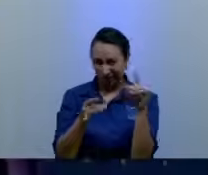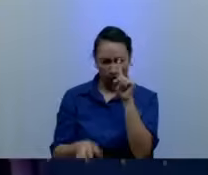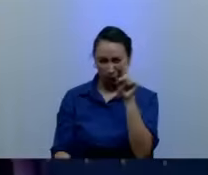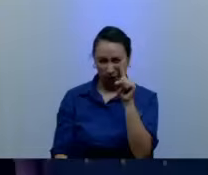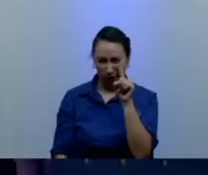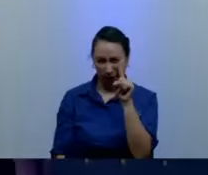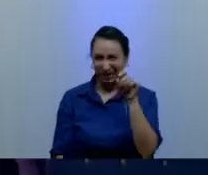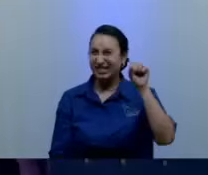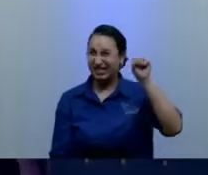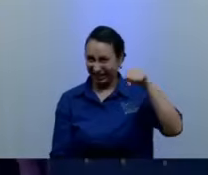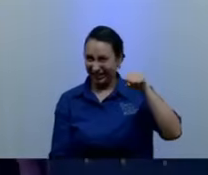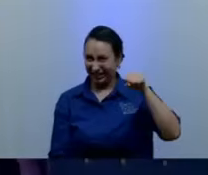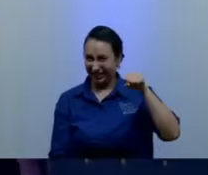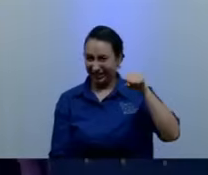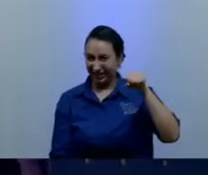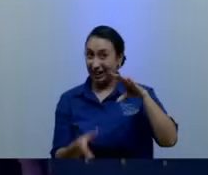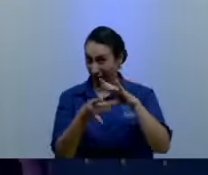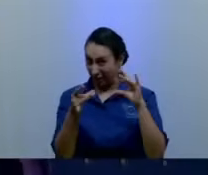Sí.